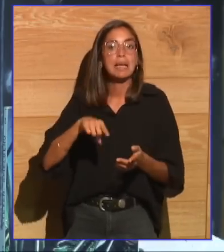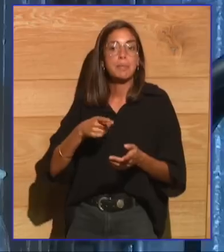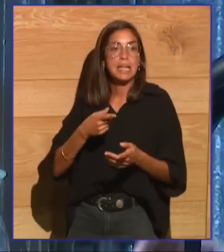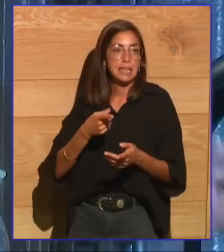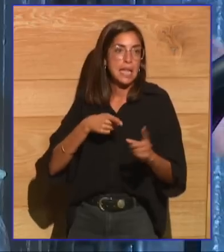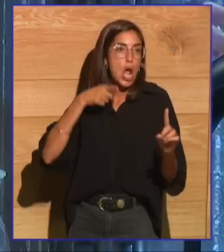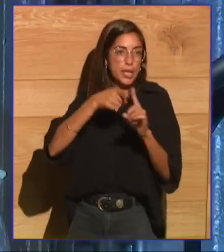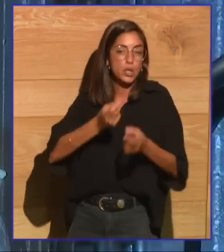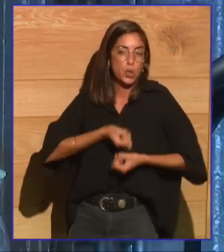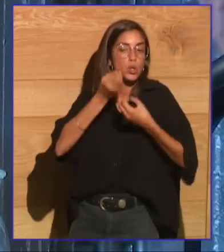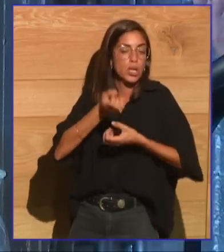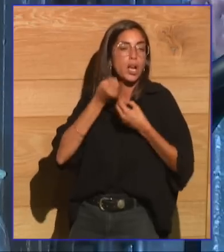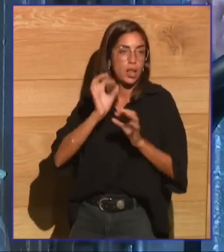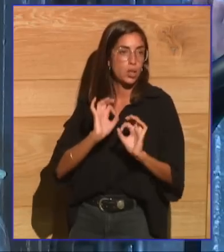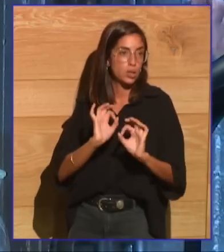también